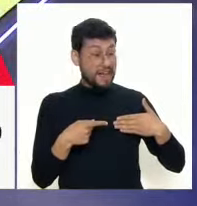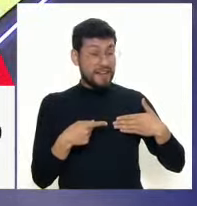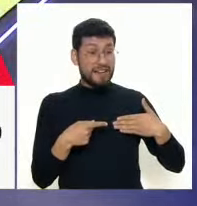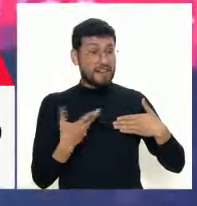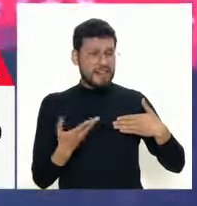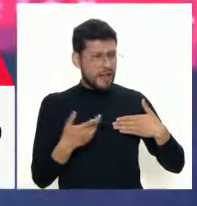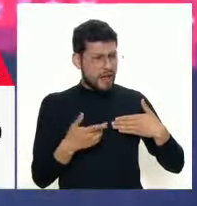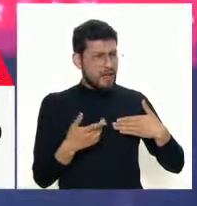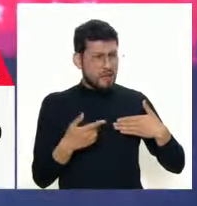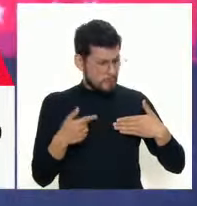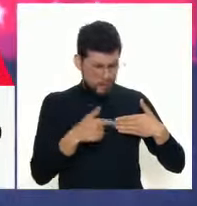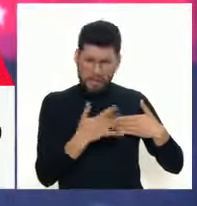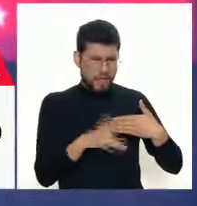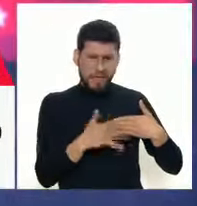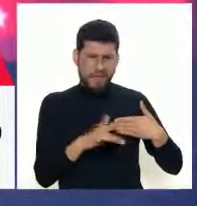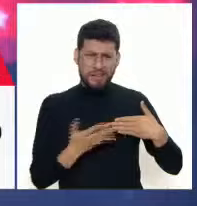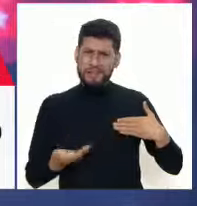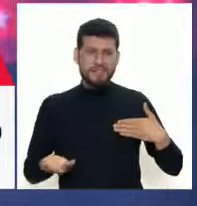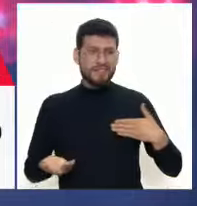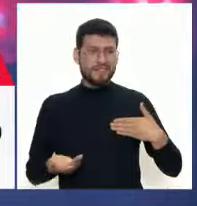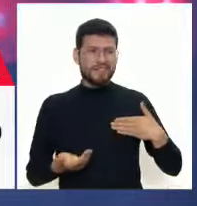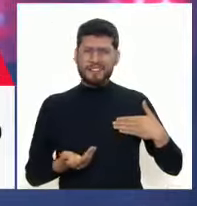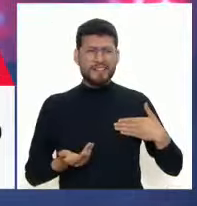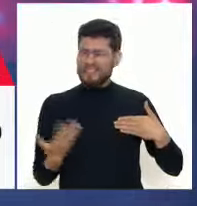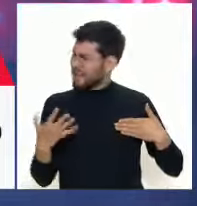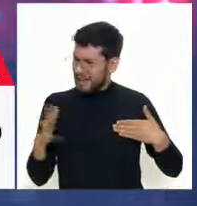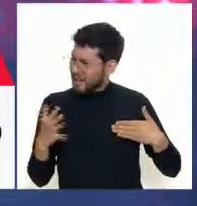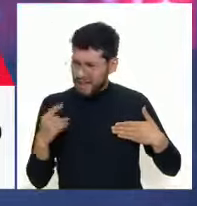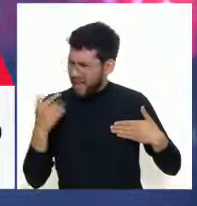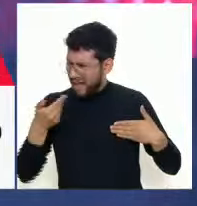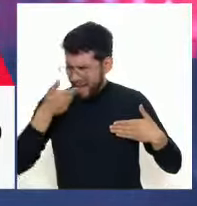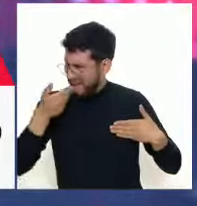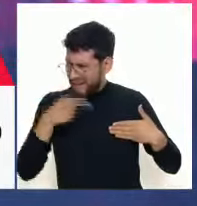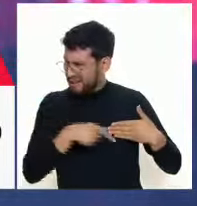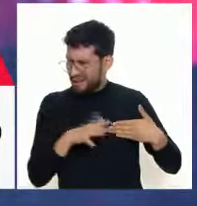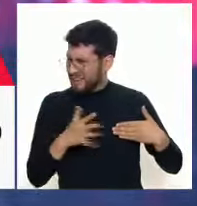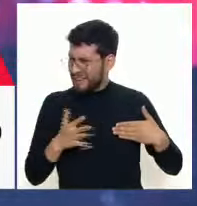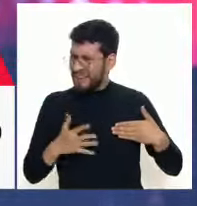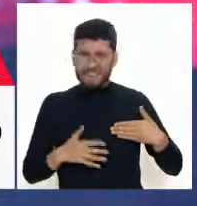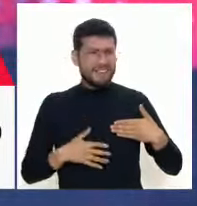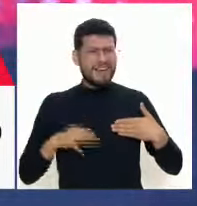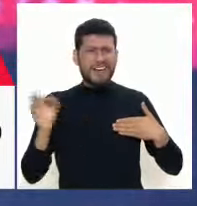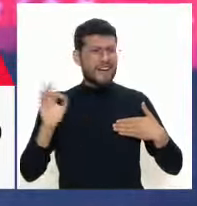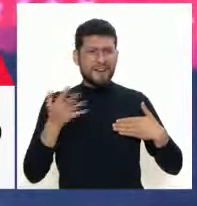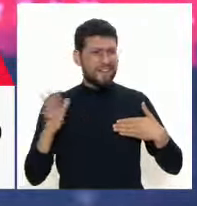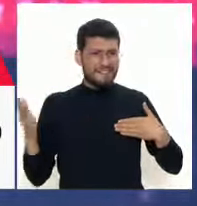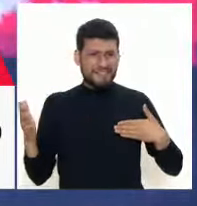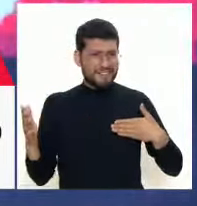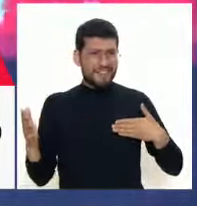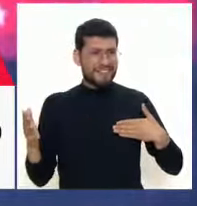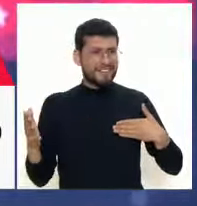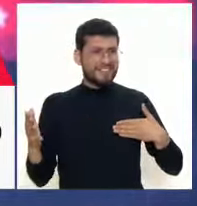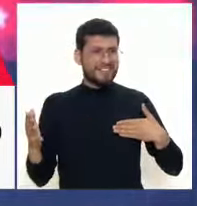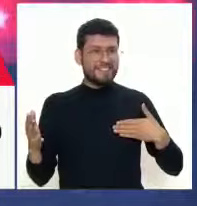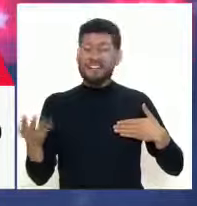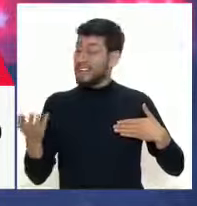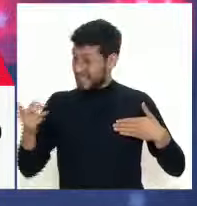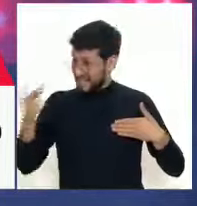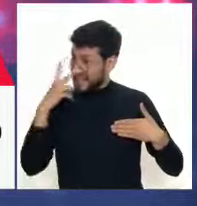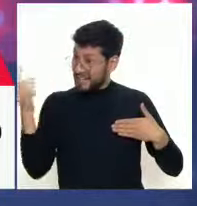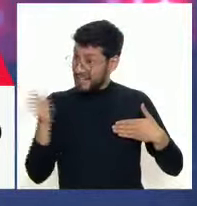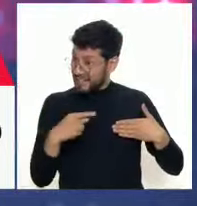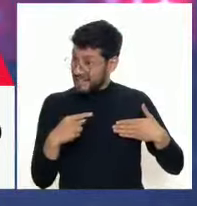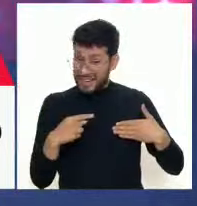Pero aquí no hay nada. No hay pizza. No está. ¿Quieren